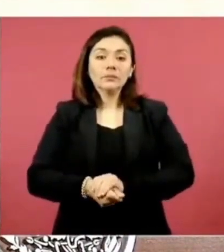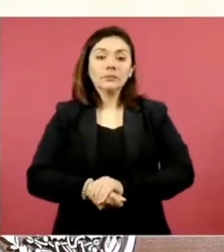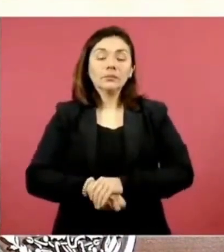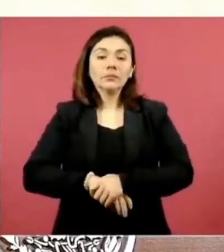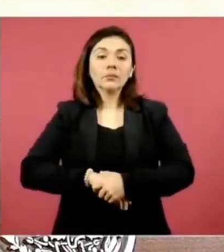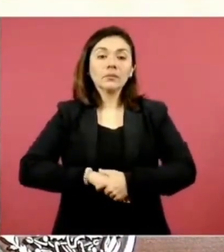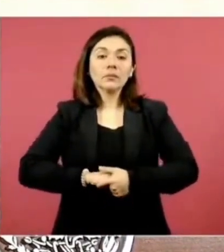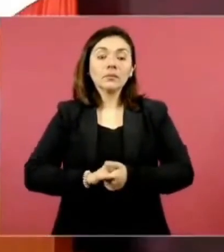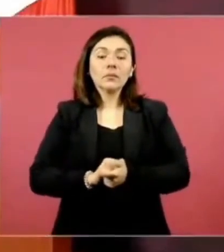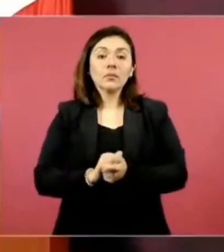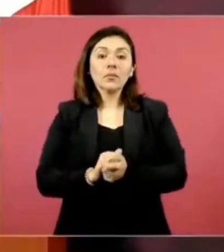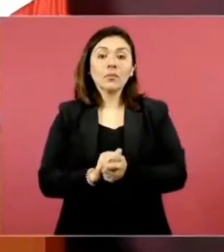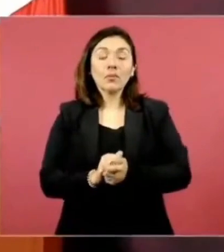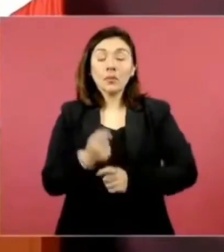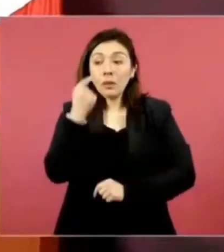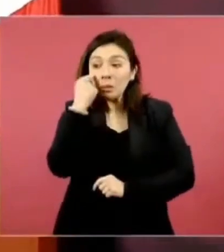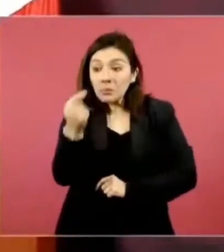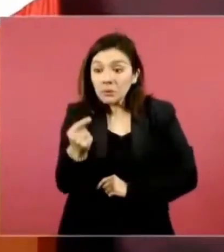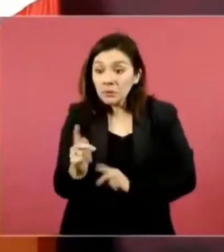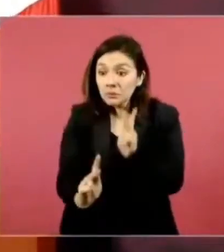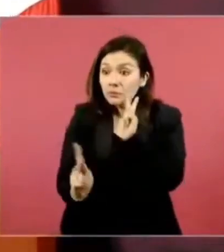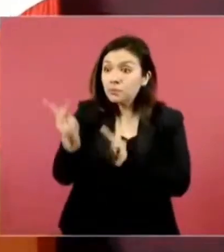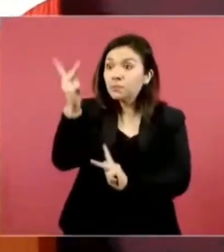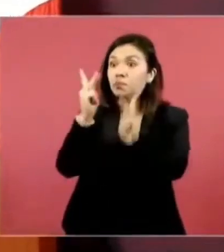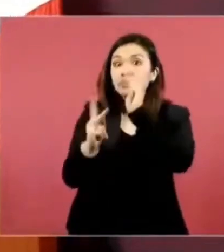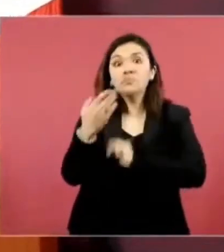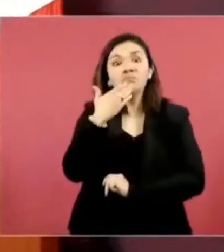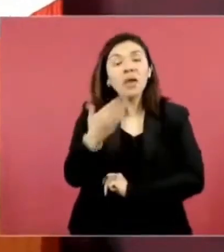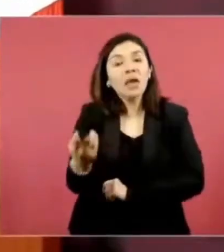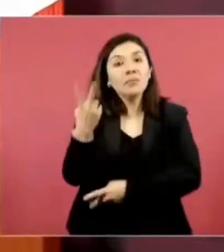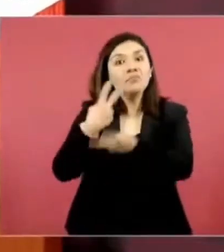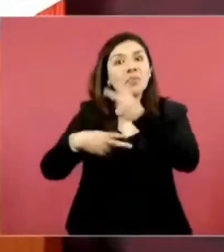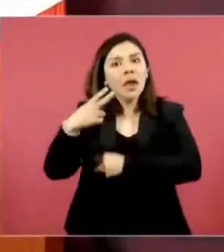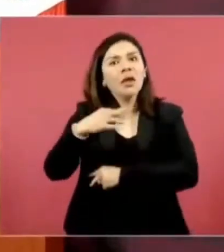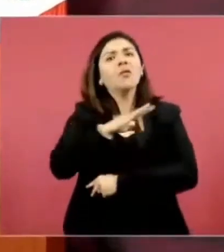que cuando la milpa se da bien alcanza hasta para el pájaro.